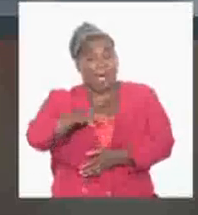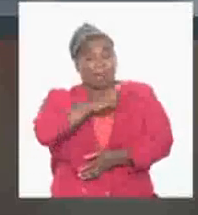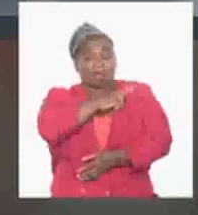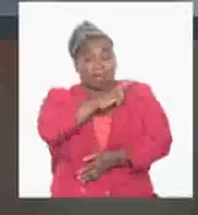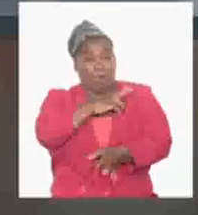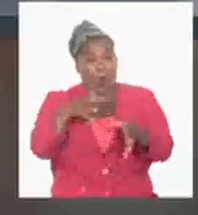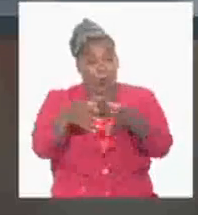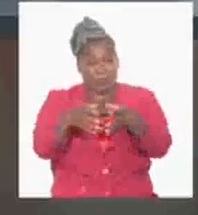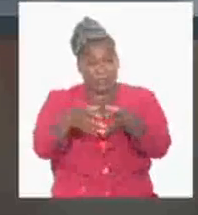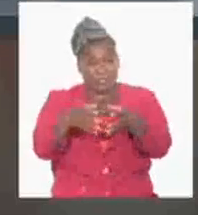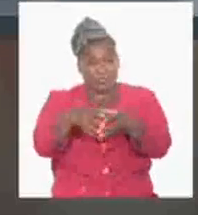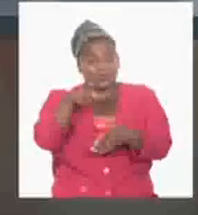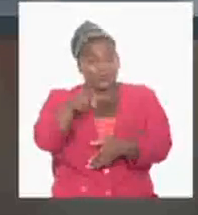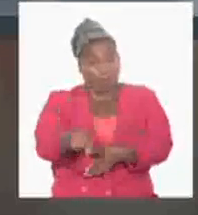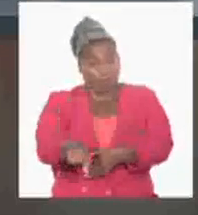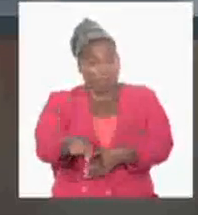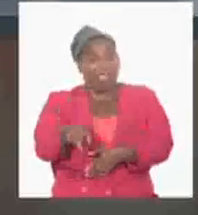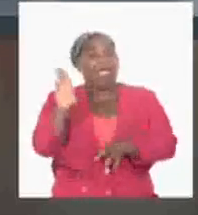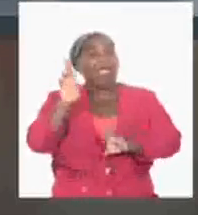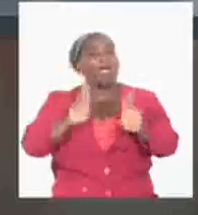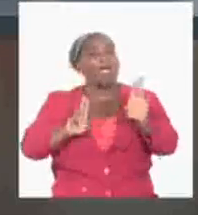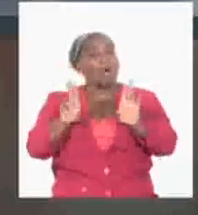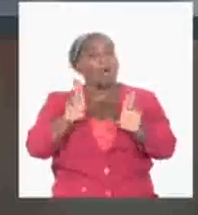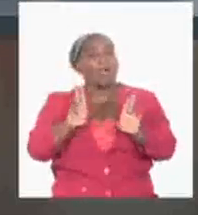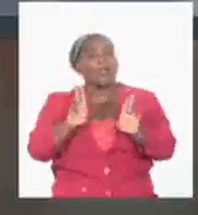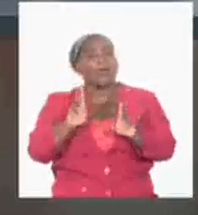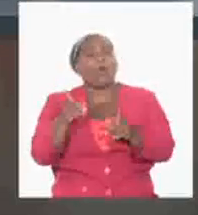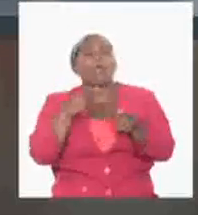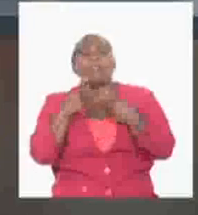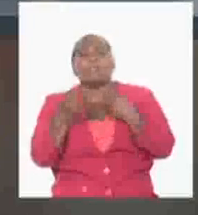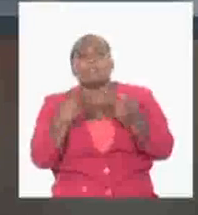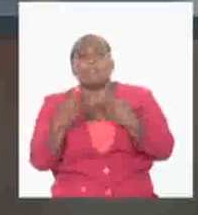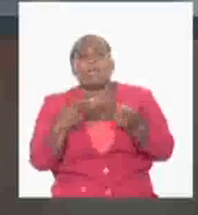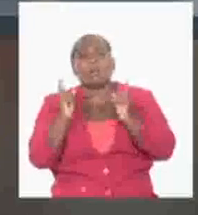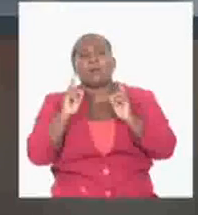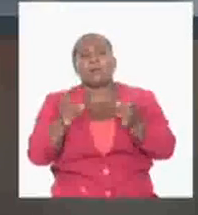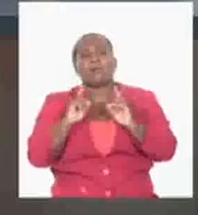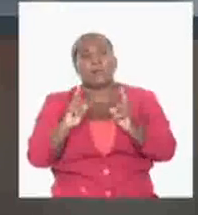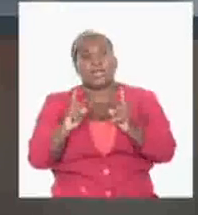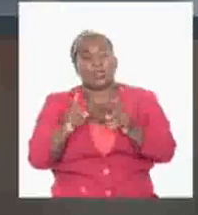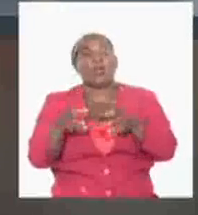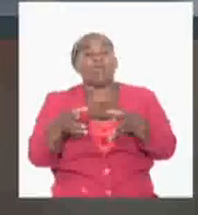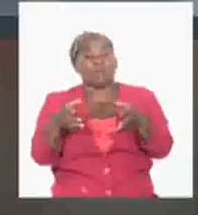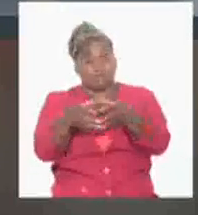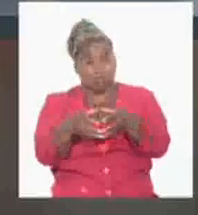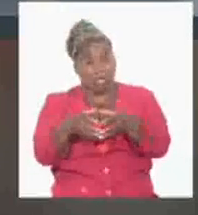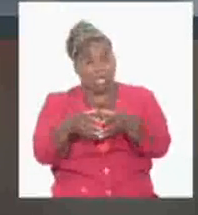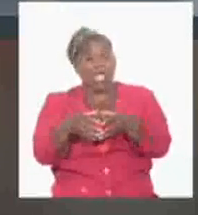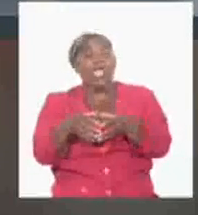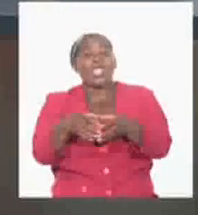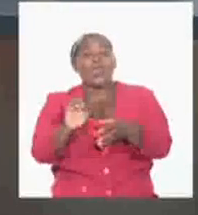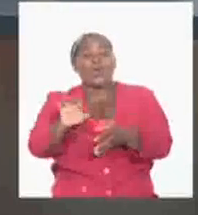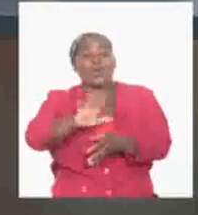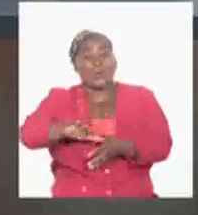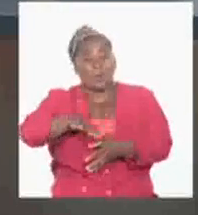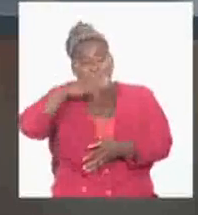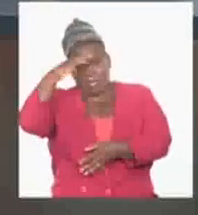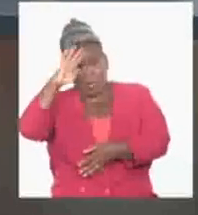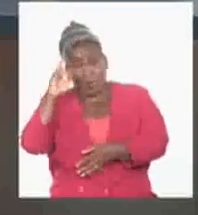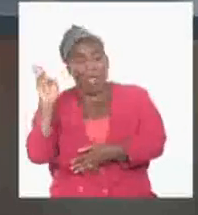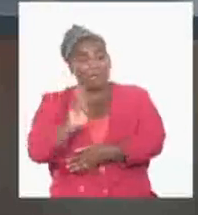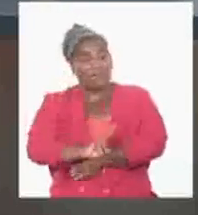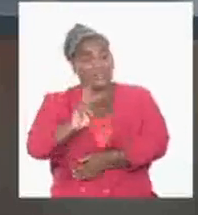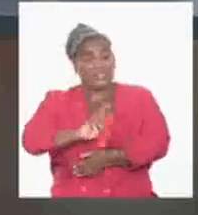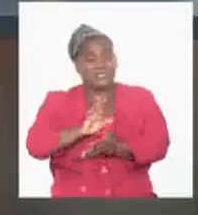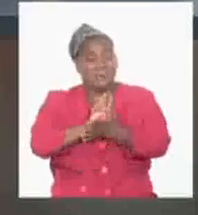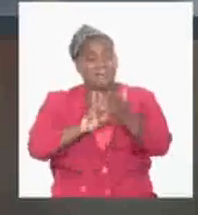Europea y el estado del Acuerdo de Diálogo Político y Cooperación entre la Unión Europea y Cuba tras la visita que realizara a La Habana en